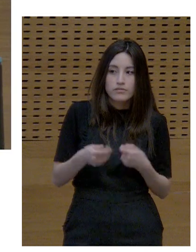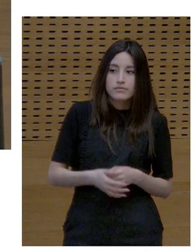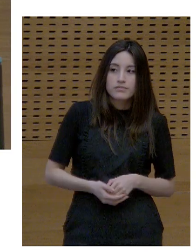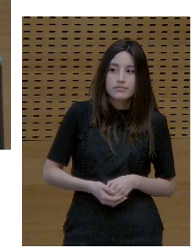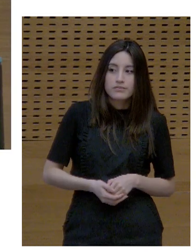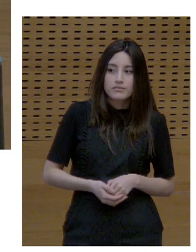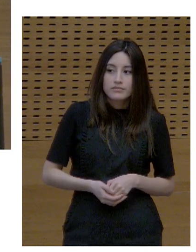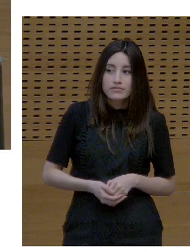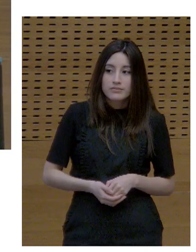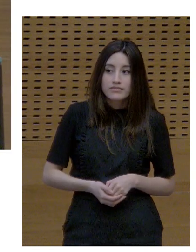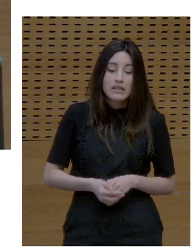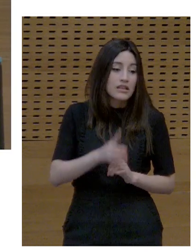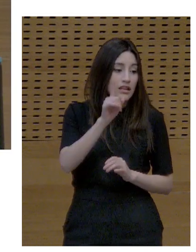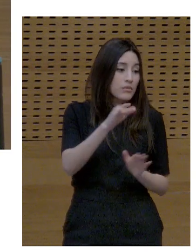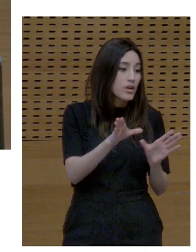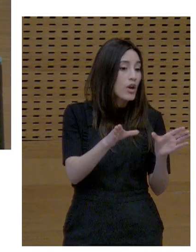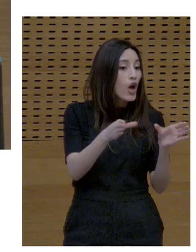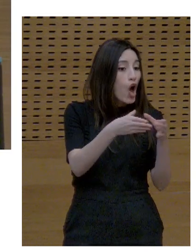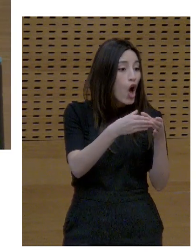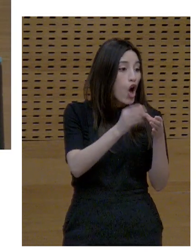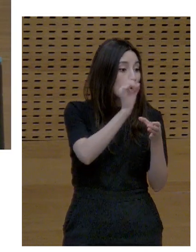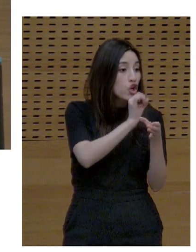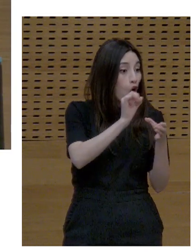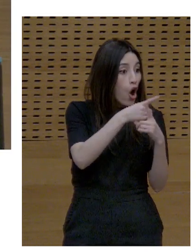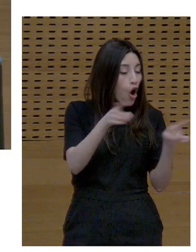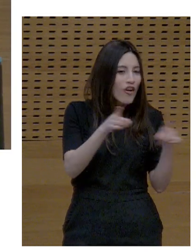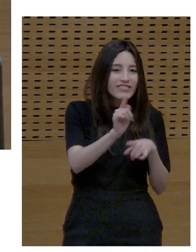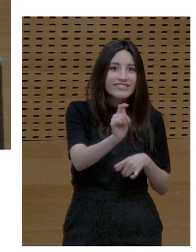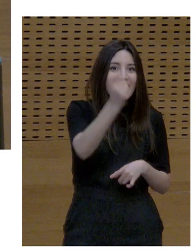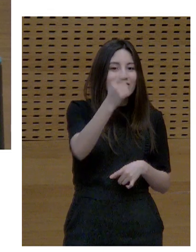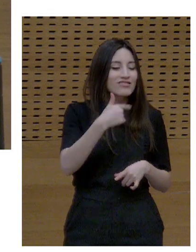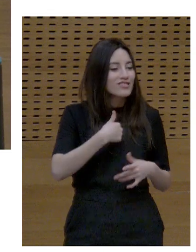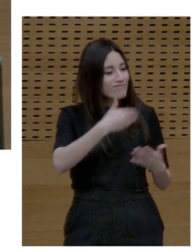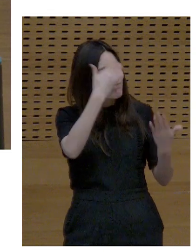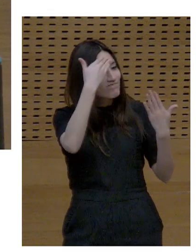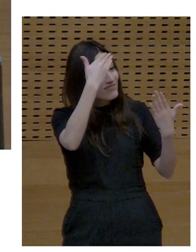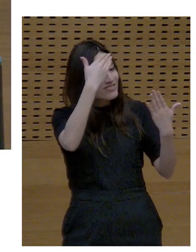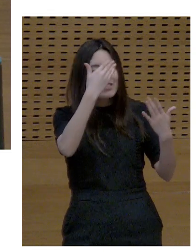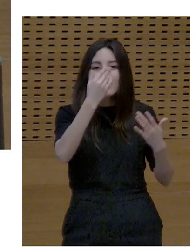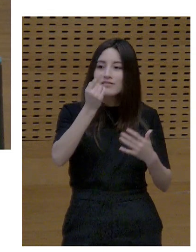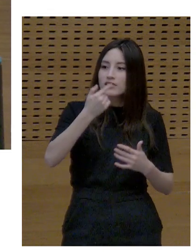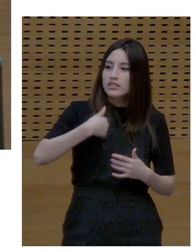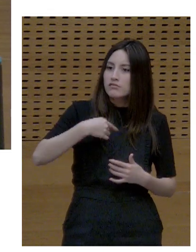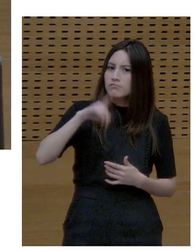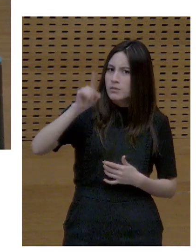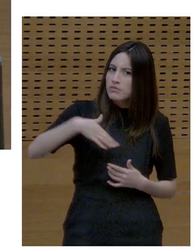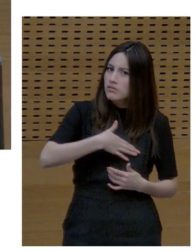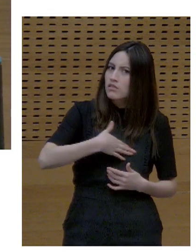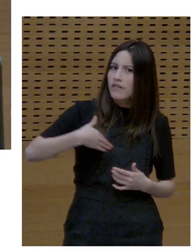Así como el coro ha triunfado y les felicito, también me gustaría ver